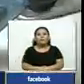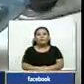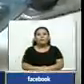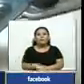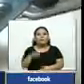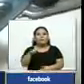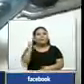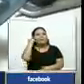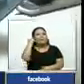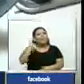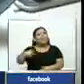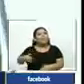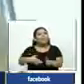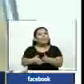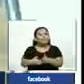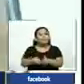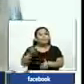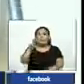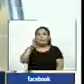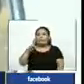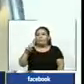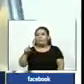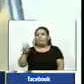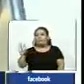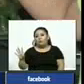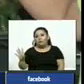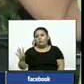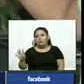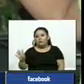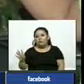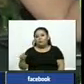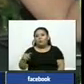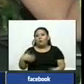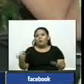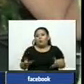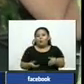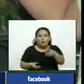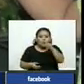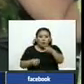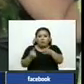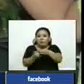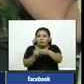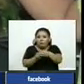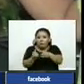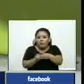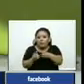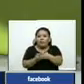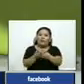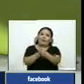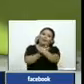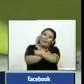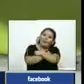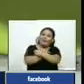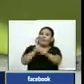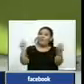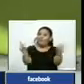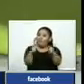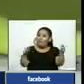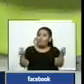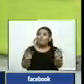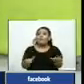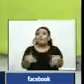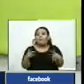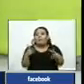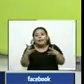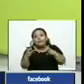Esta idea empezó en el 2014. Y lo empezamos con smoothies de la Calabiusa, porque queríamos hacer